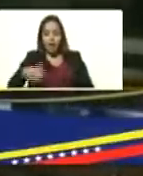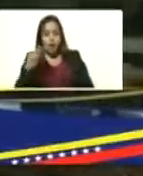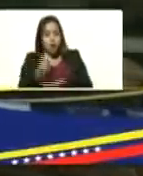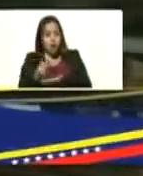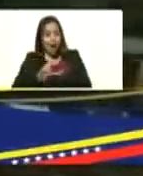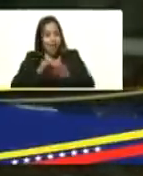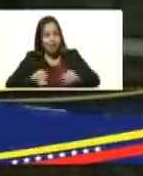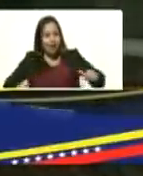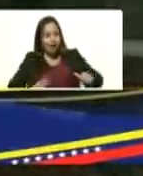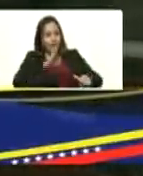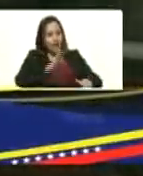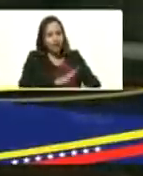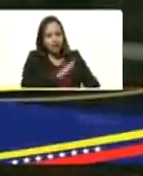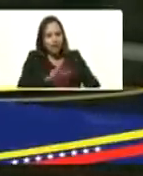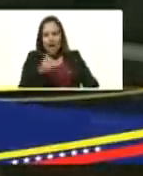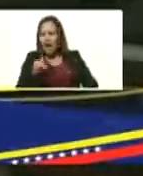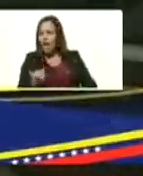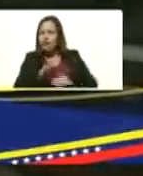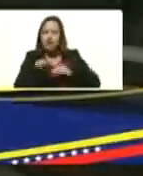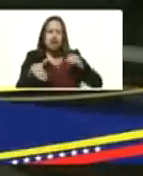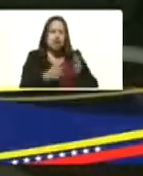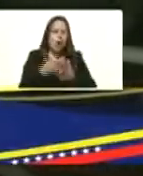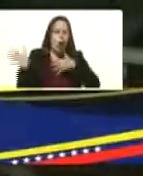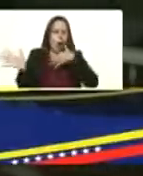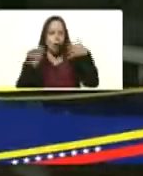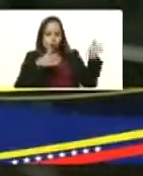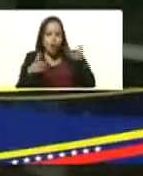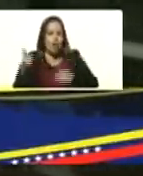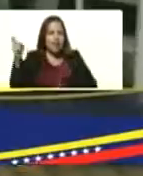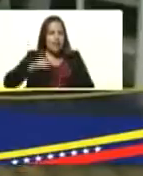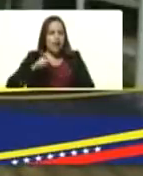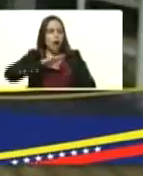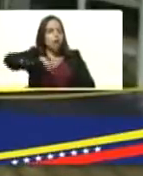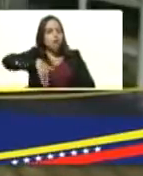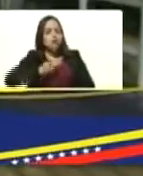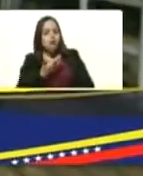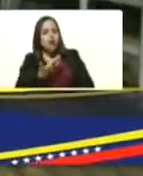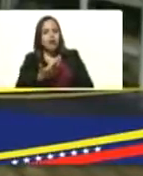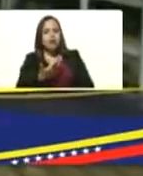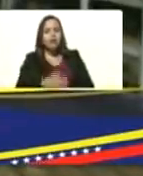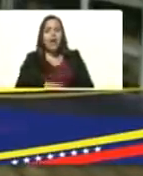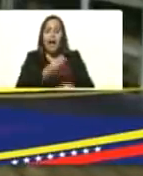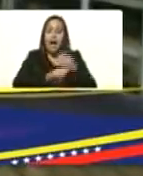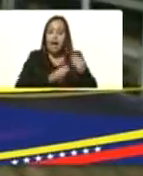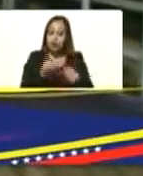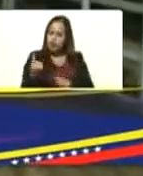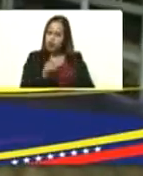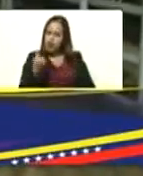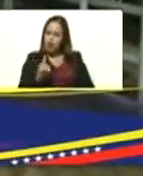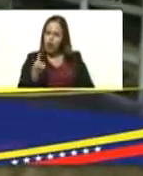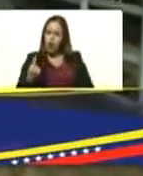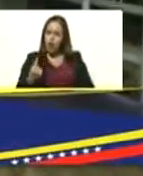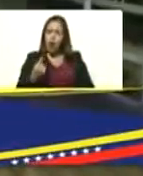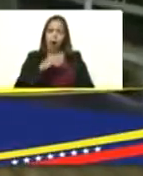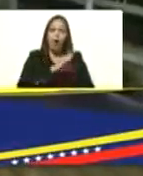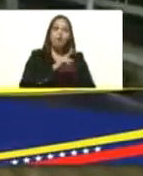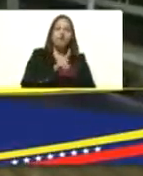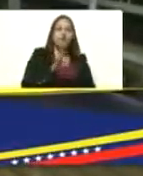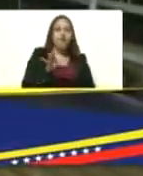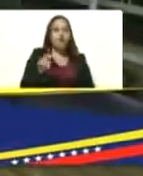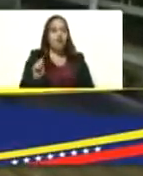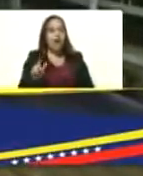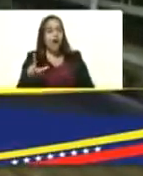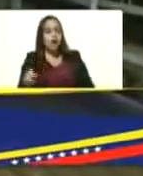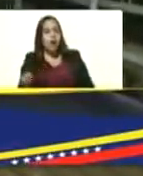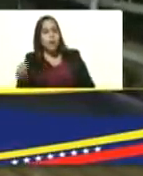monagas cuenta con todos los microclimas necesarios a poder explotar no solamente la ganadería bufalina sino la ganadería